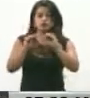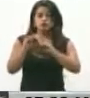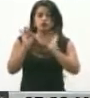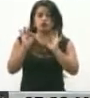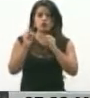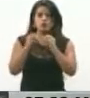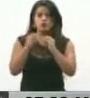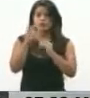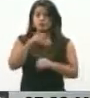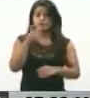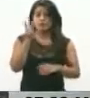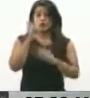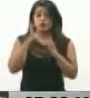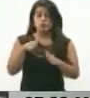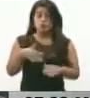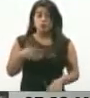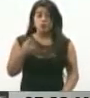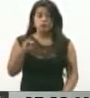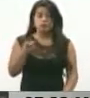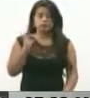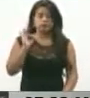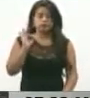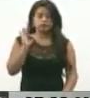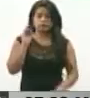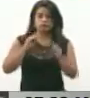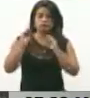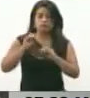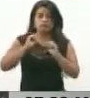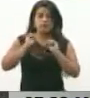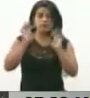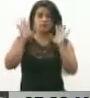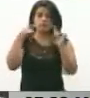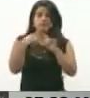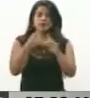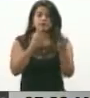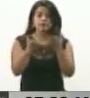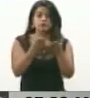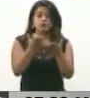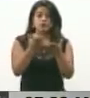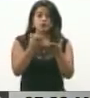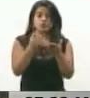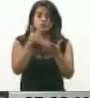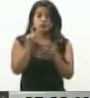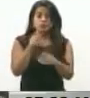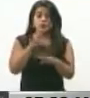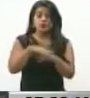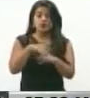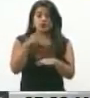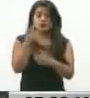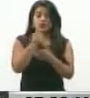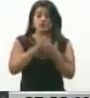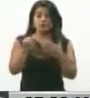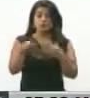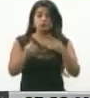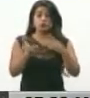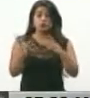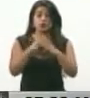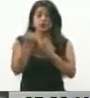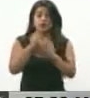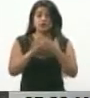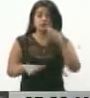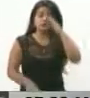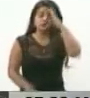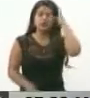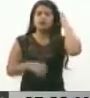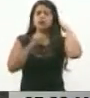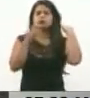técnicos venezolanos sean capaces de hacer cosas tan maravillosas como esta? Y aparte el servicio del pueblo, porque la TDA hay que recordar que es un servicio gratuito completamente, sí, ¿no? Sí. ¿Cómo se ha hecho? ¿Cómo